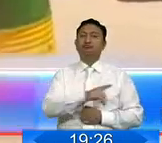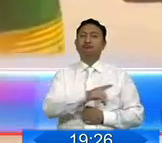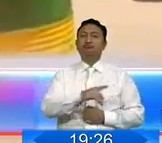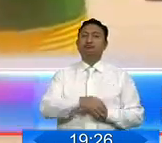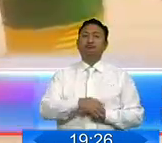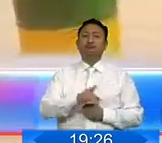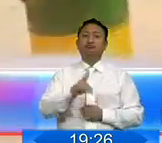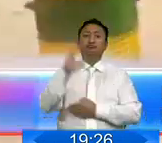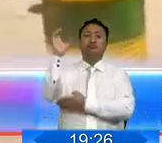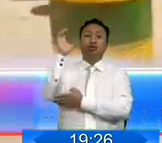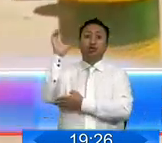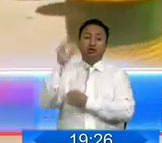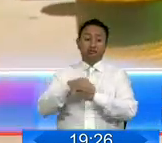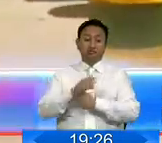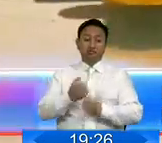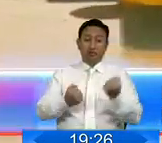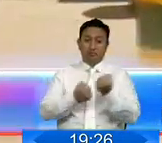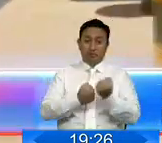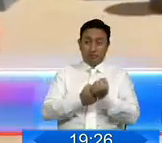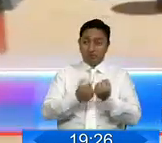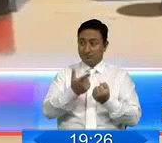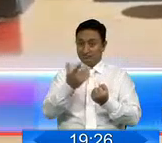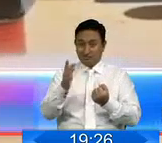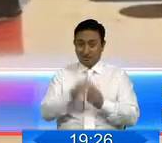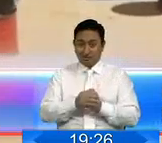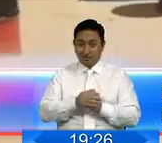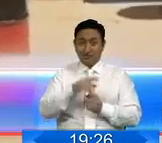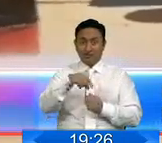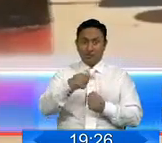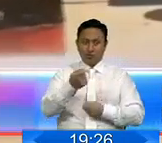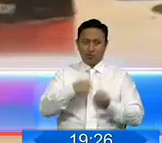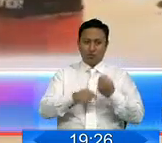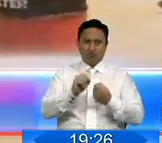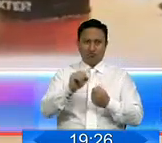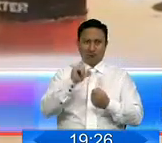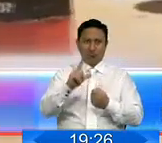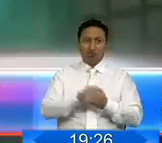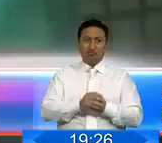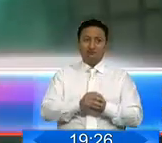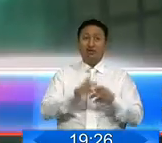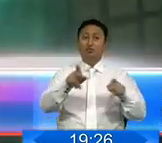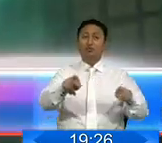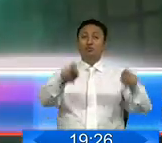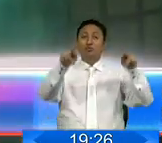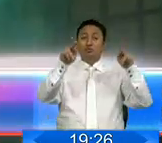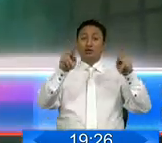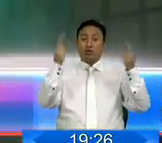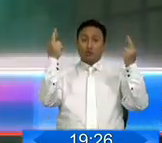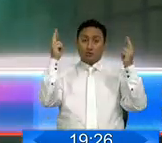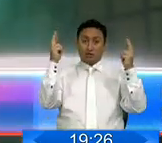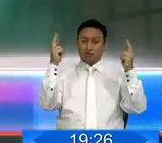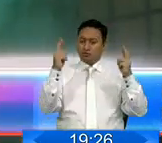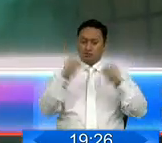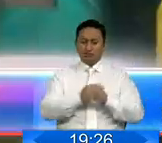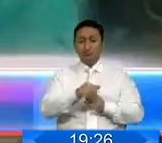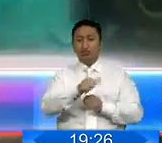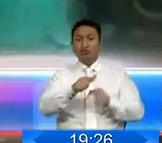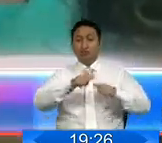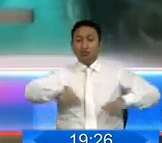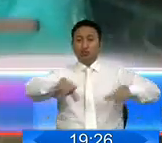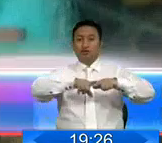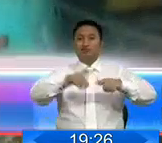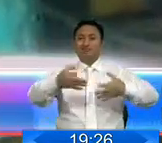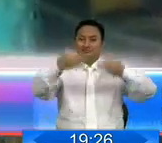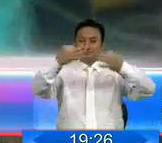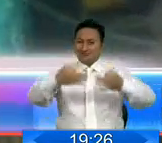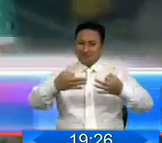mantiene el país es lo que hace atractivo el negocio en el otro lado de la frontera. No solo el puente de Rumichaca es utilizado para el contrabando. Los distintos pasos informales son el